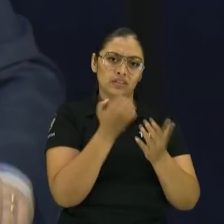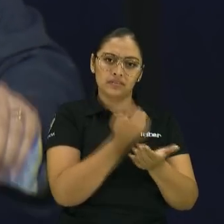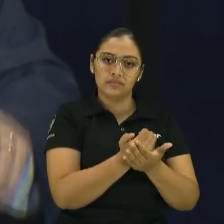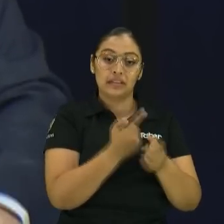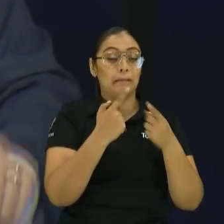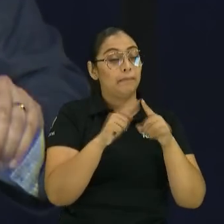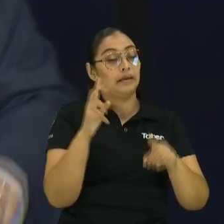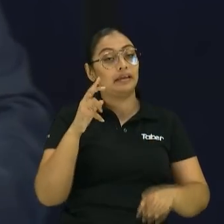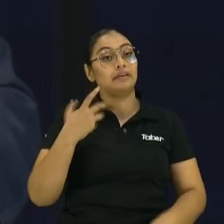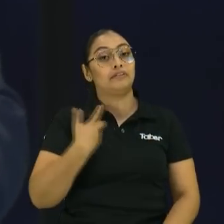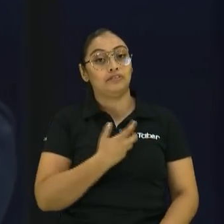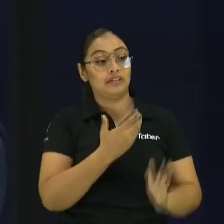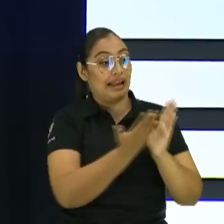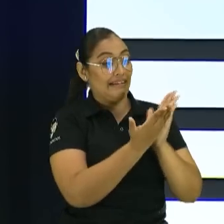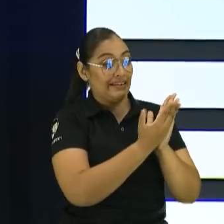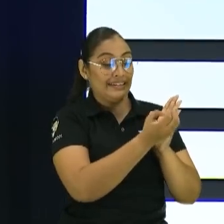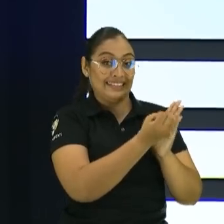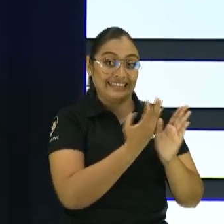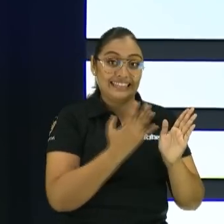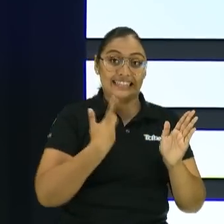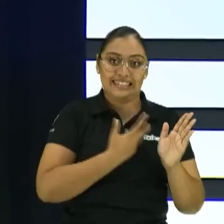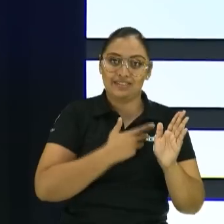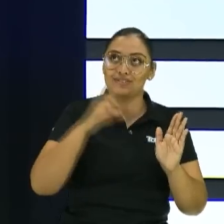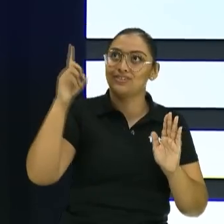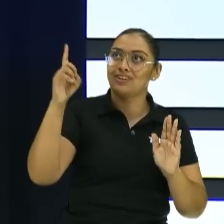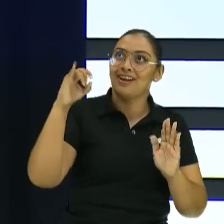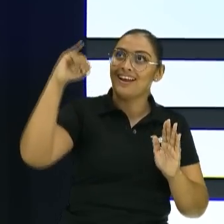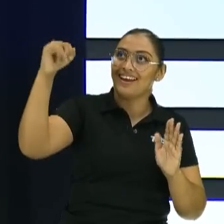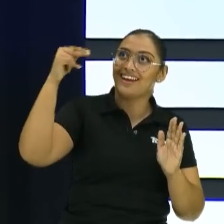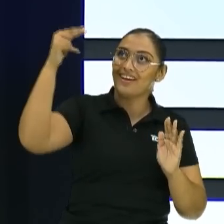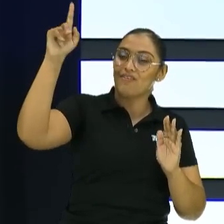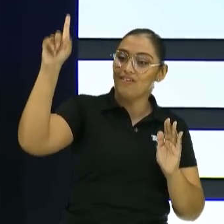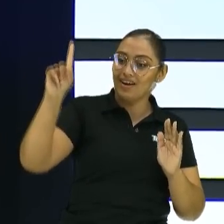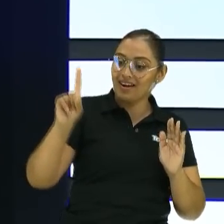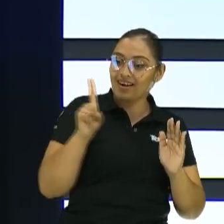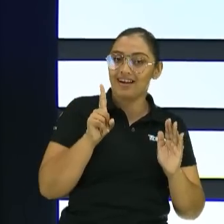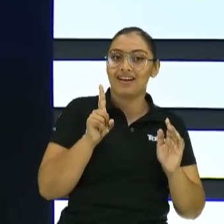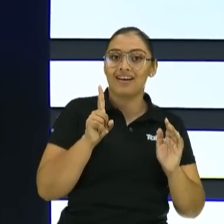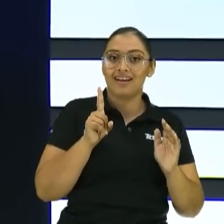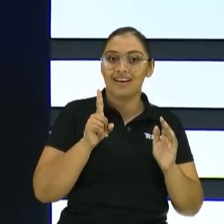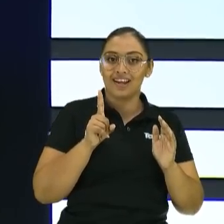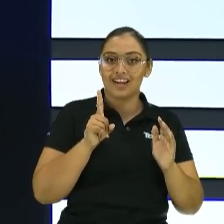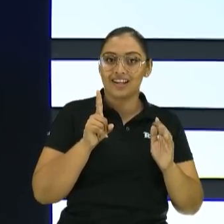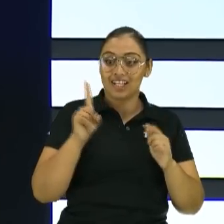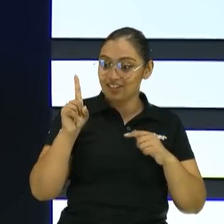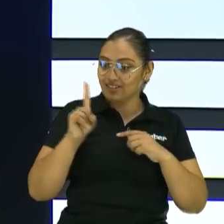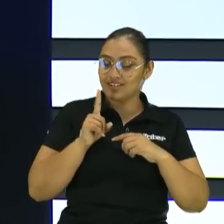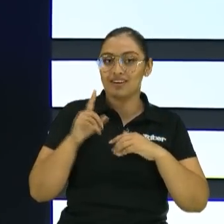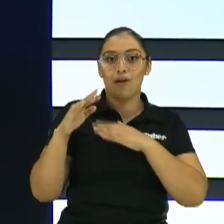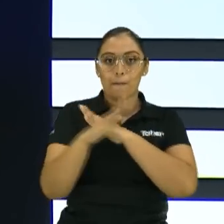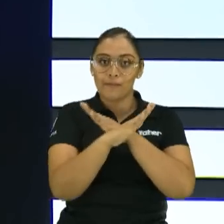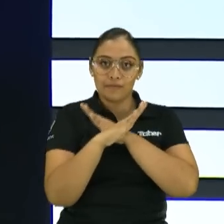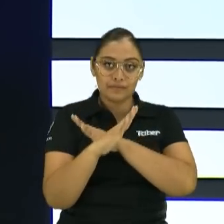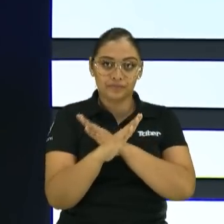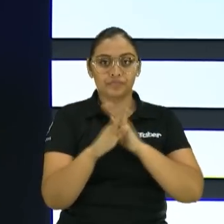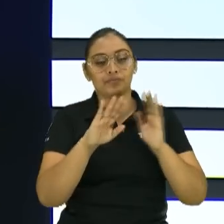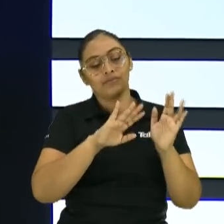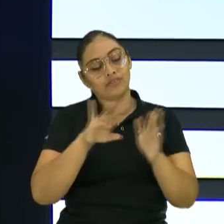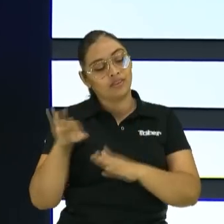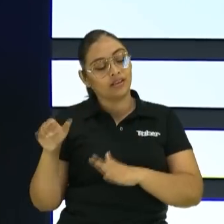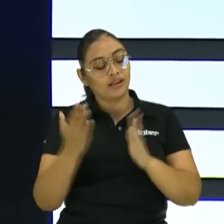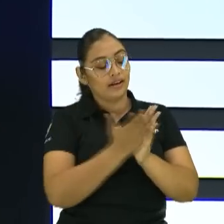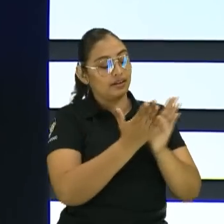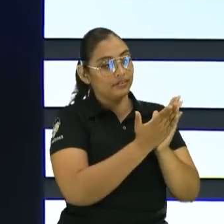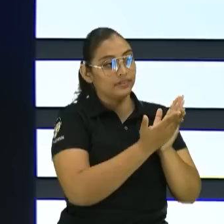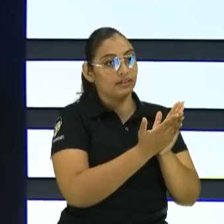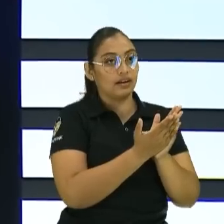de sombra de muerte su vara y su caída nos infundirán aliento Por qué no caminas con el señor dice la palabra en apocalipsis una vez más yo